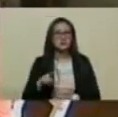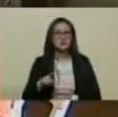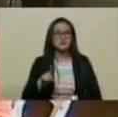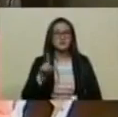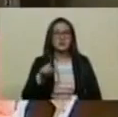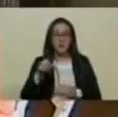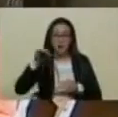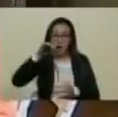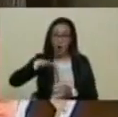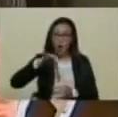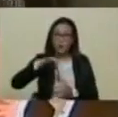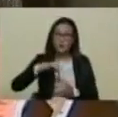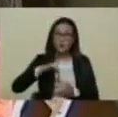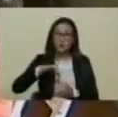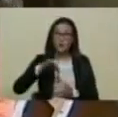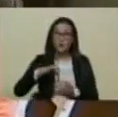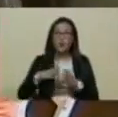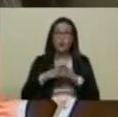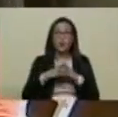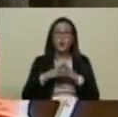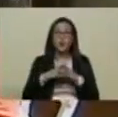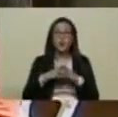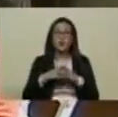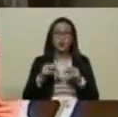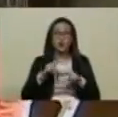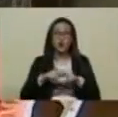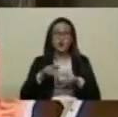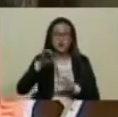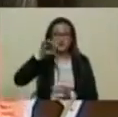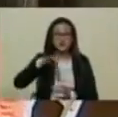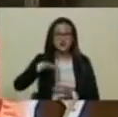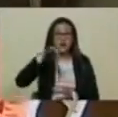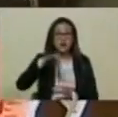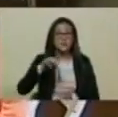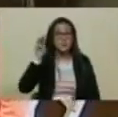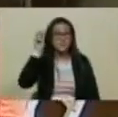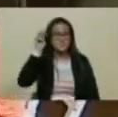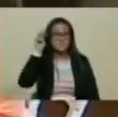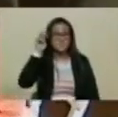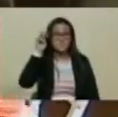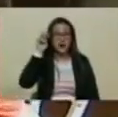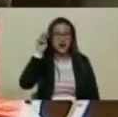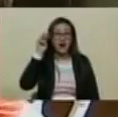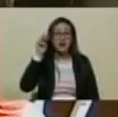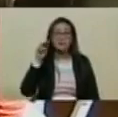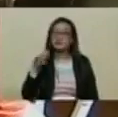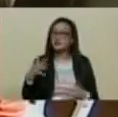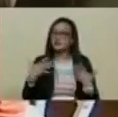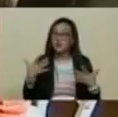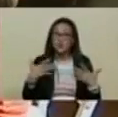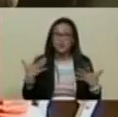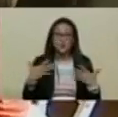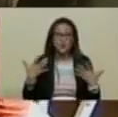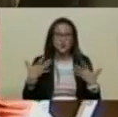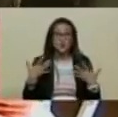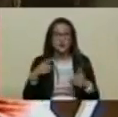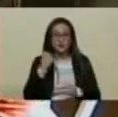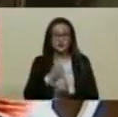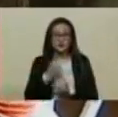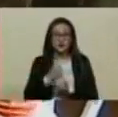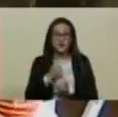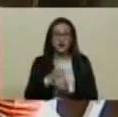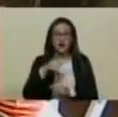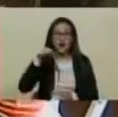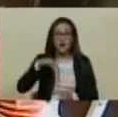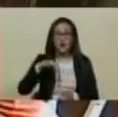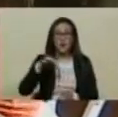el CONUCO para que los niños siembren, las maestras están muy animadas para trabajar en ese